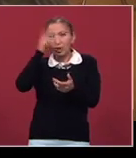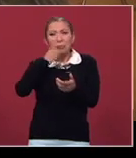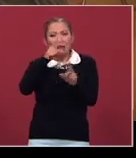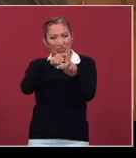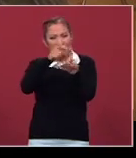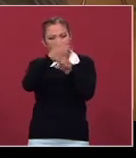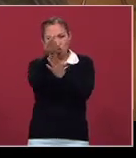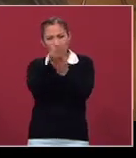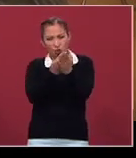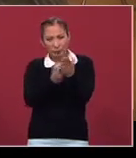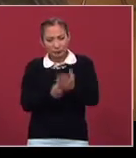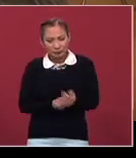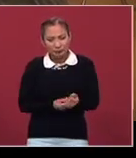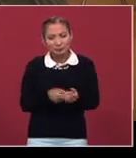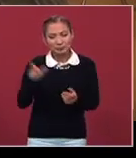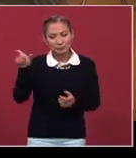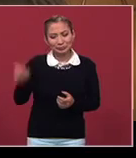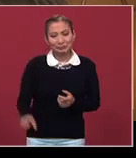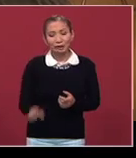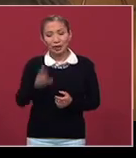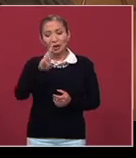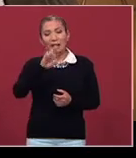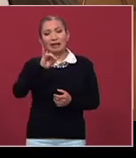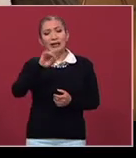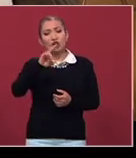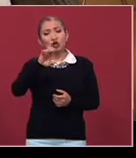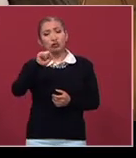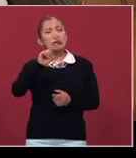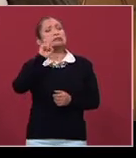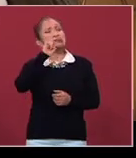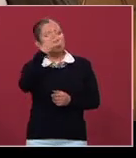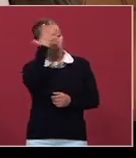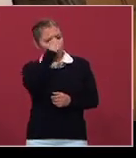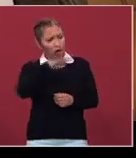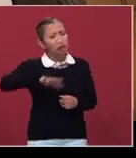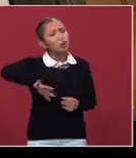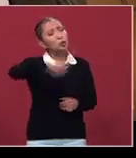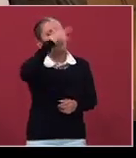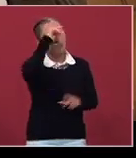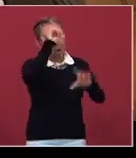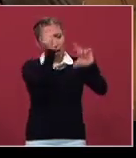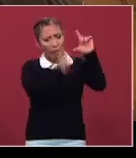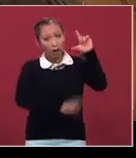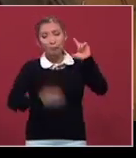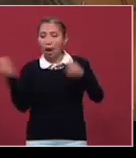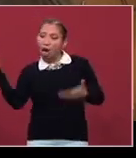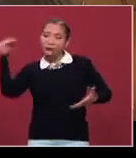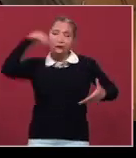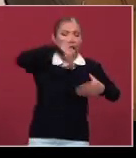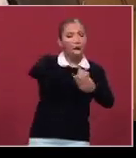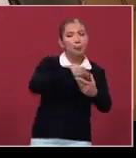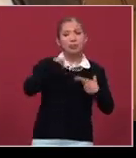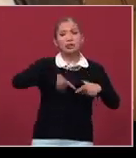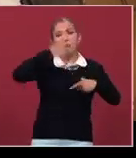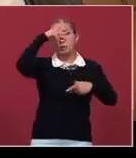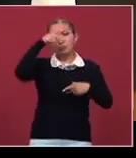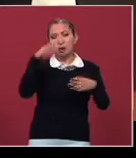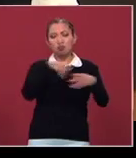caricaturista Rius, que dijo, sí, está muy bonito este país, pues luego a llenar de mexicanos.